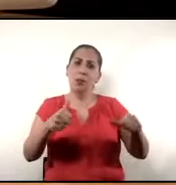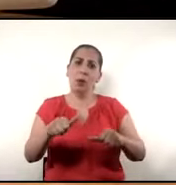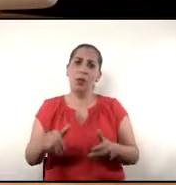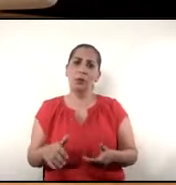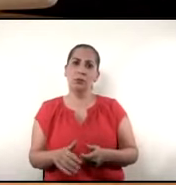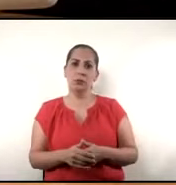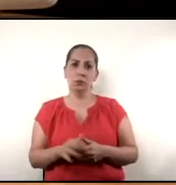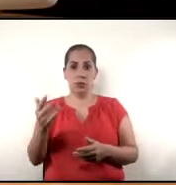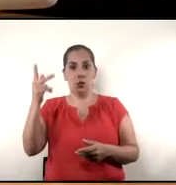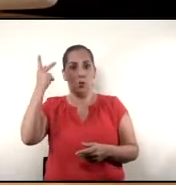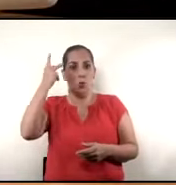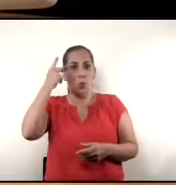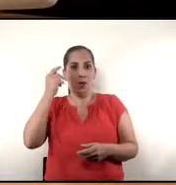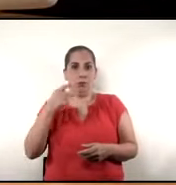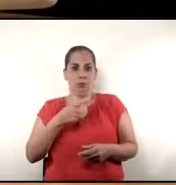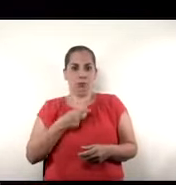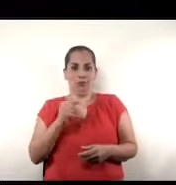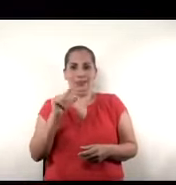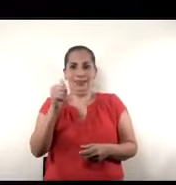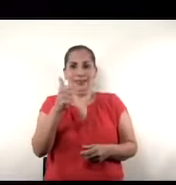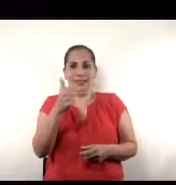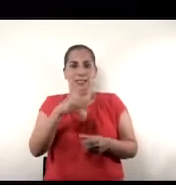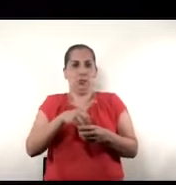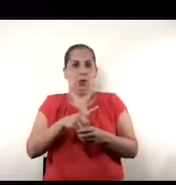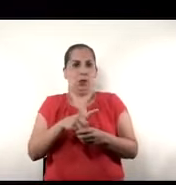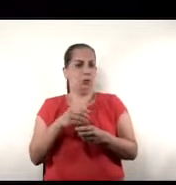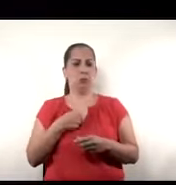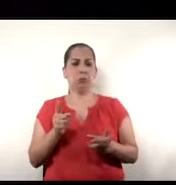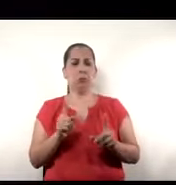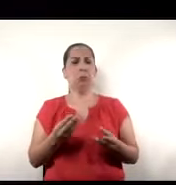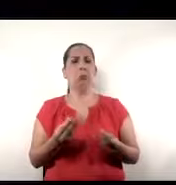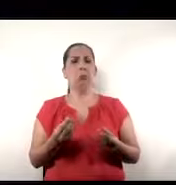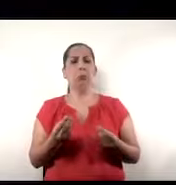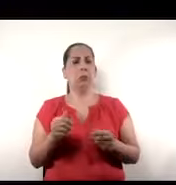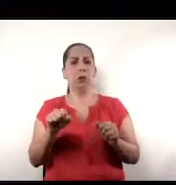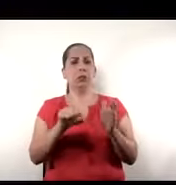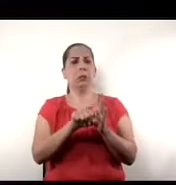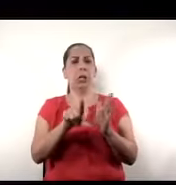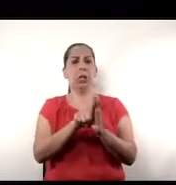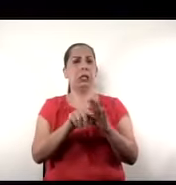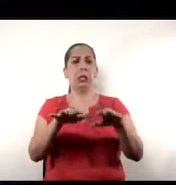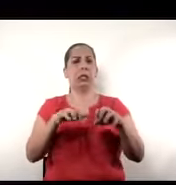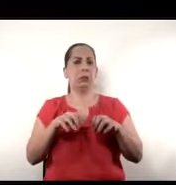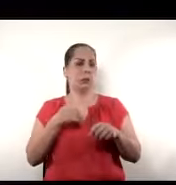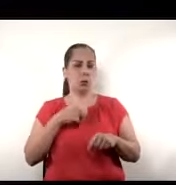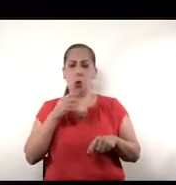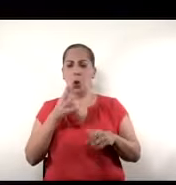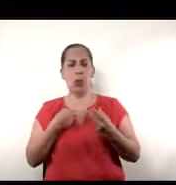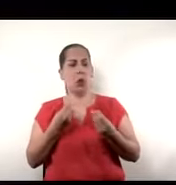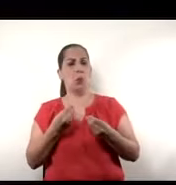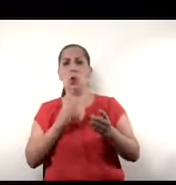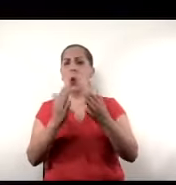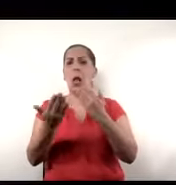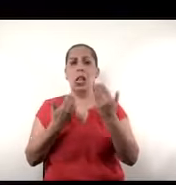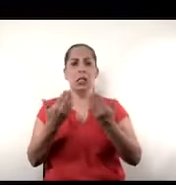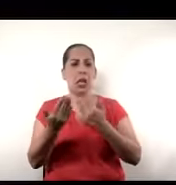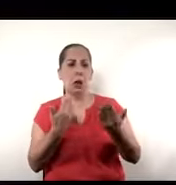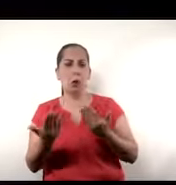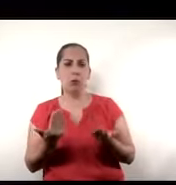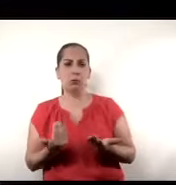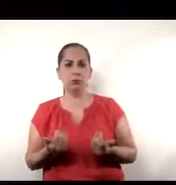gobierno con 10 diputados lo ha logrado. Yo no le tengo miedo a la Asamblea Legislativa, no le tengo miedo al diálogo. Yo creo